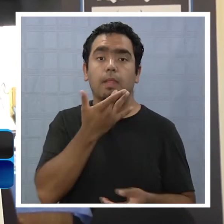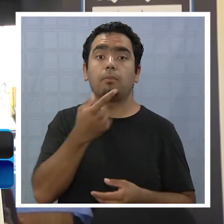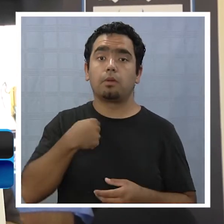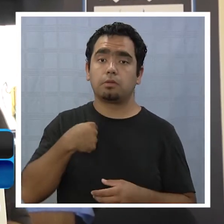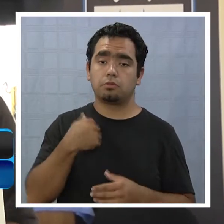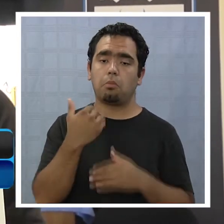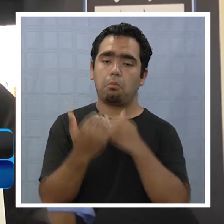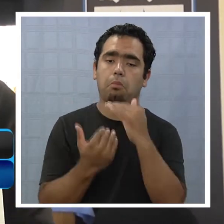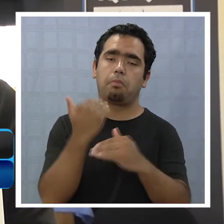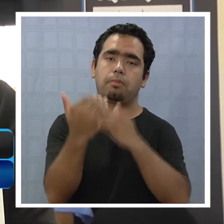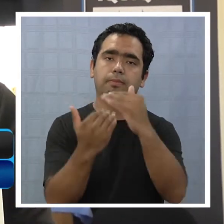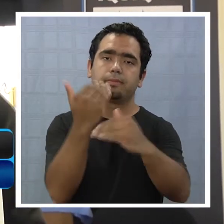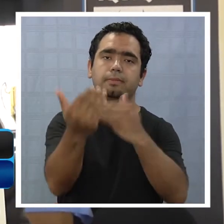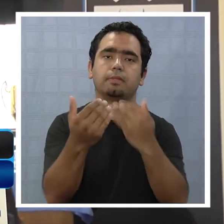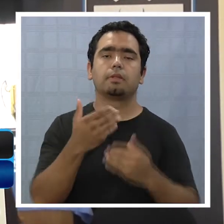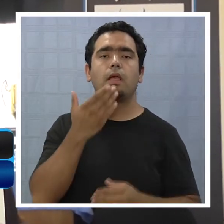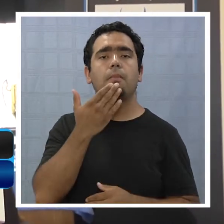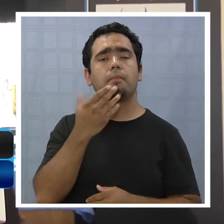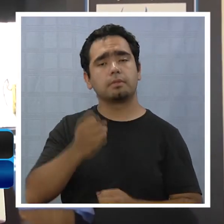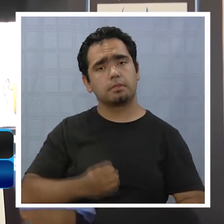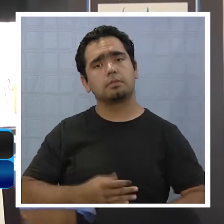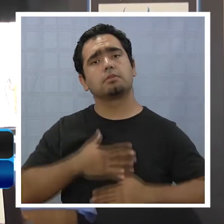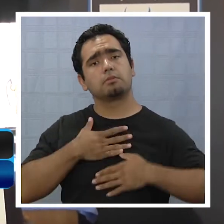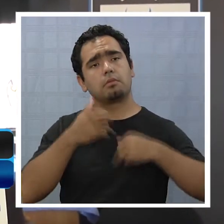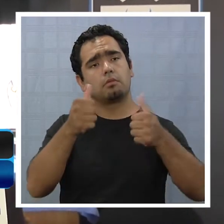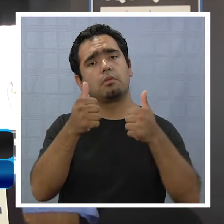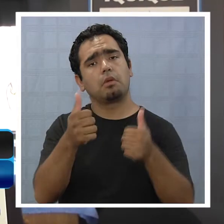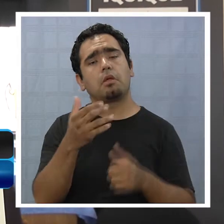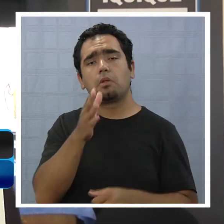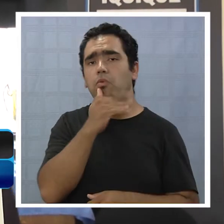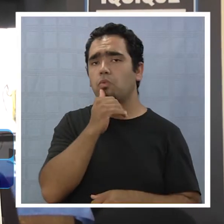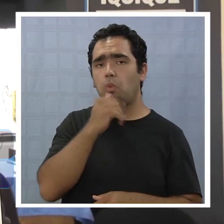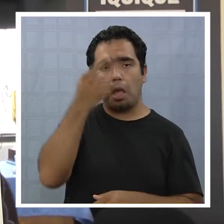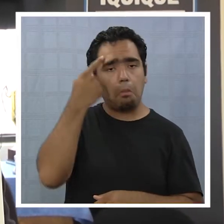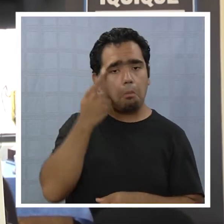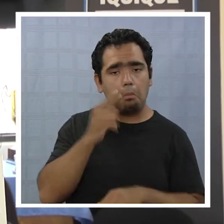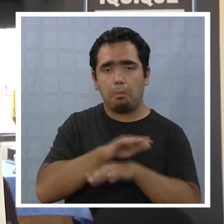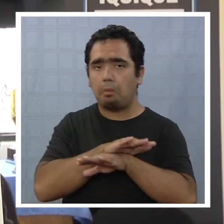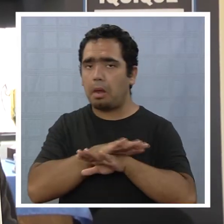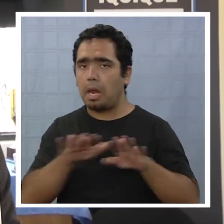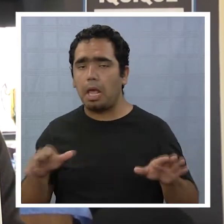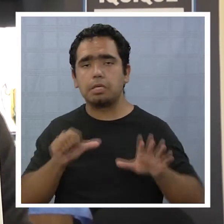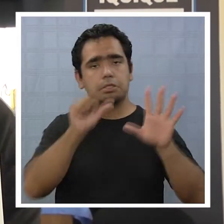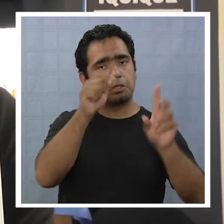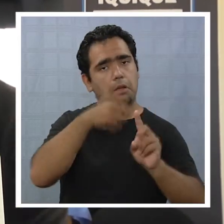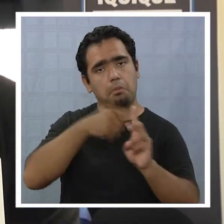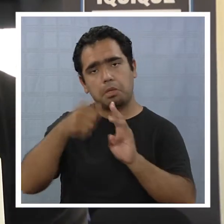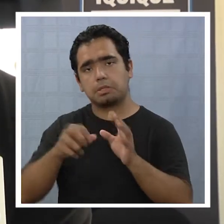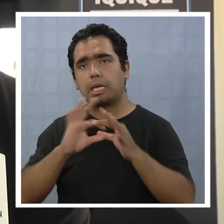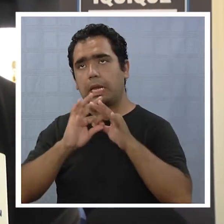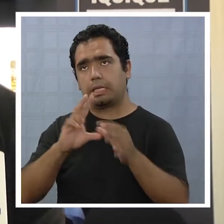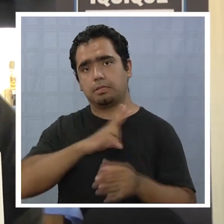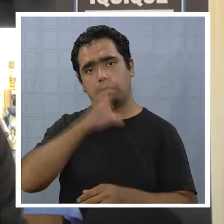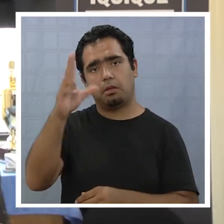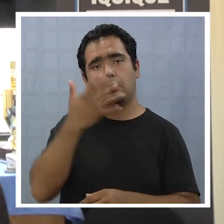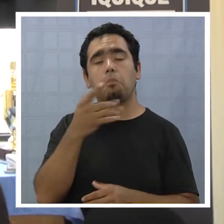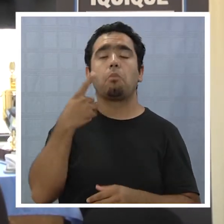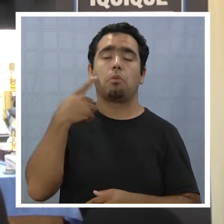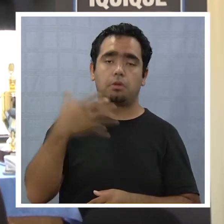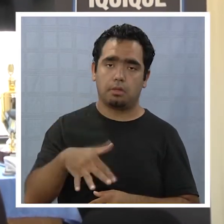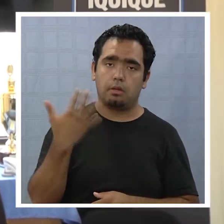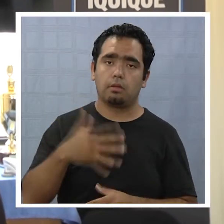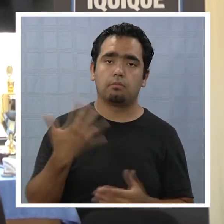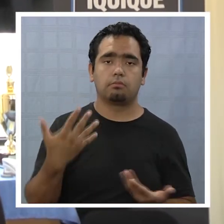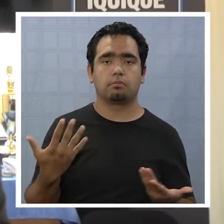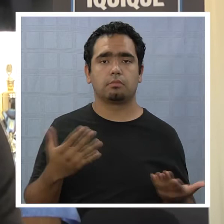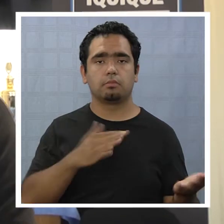mi parte, porque logré continuidad y sentirme bien en donde no tuve ninguna lesión en los 6 meses, gracias a Dios, que es muy